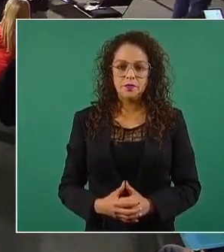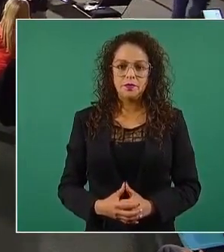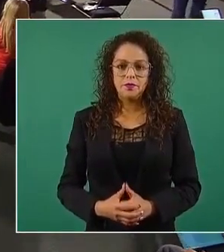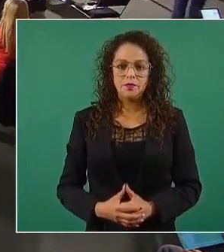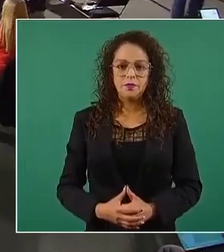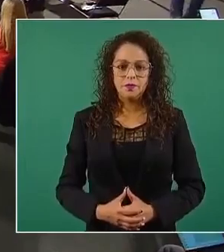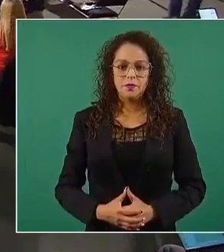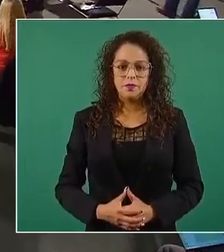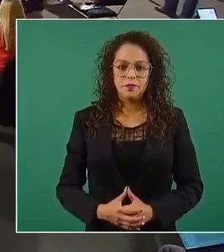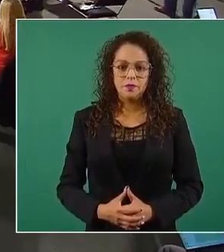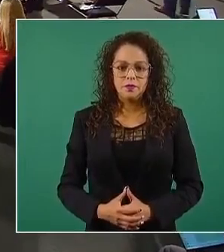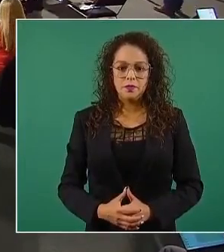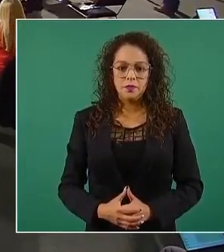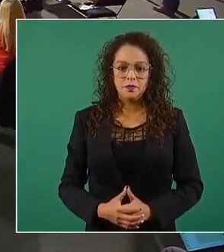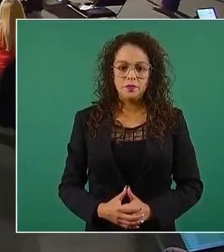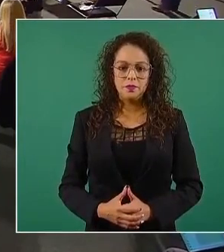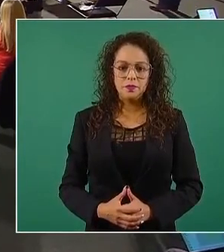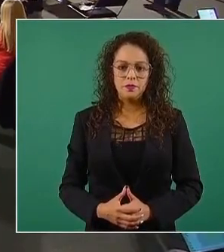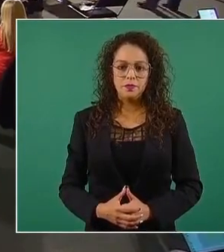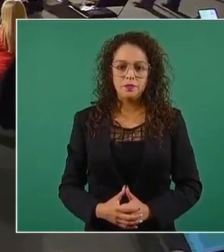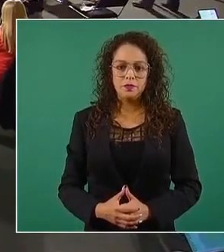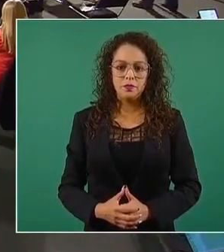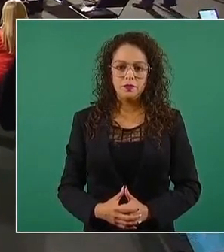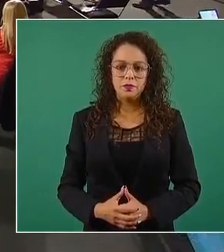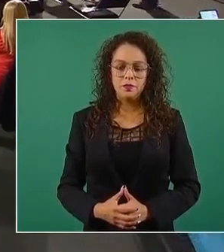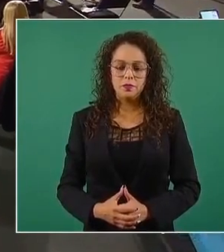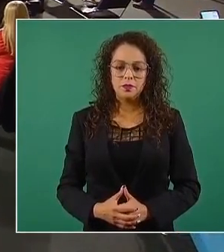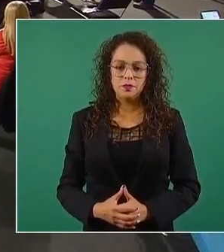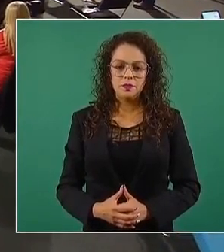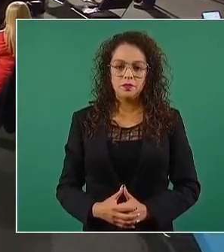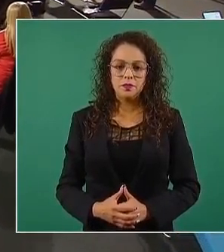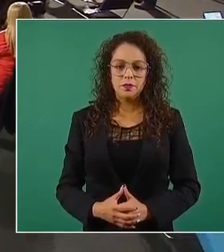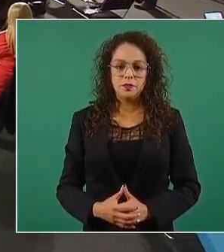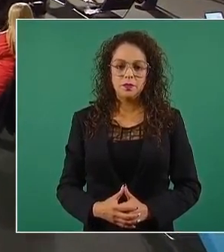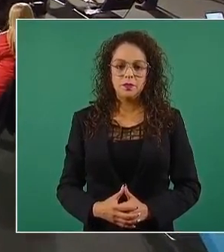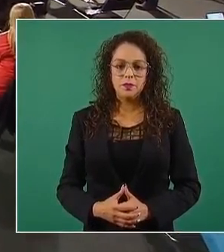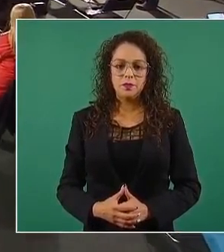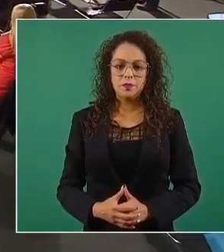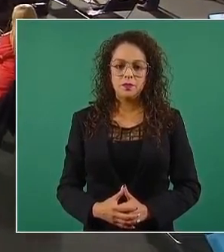ya se quedan invitados para la segunda parte.